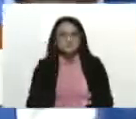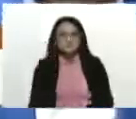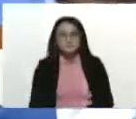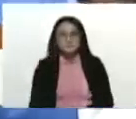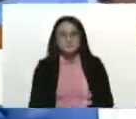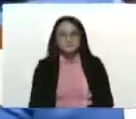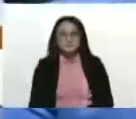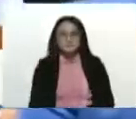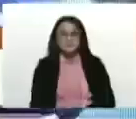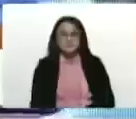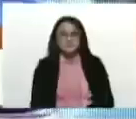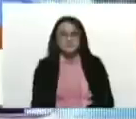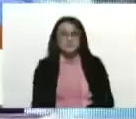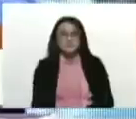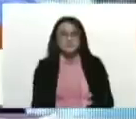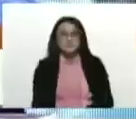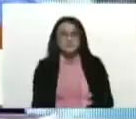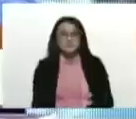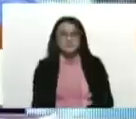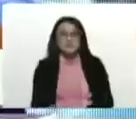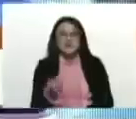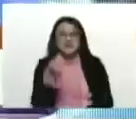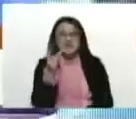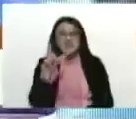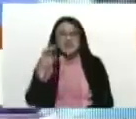ni el de Lima que